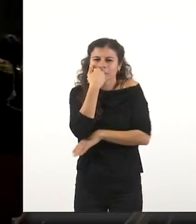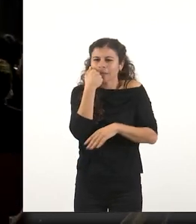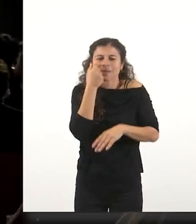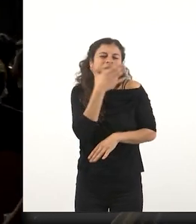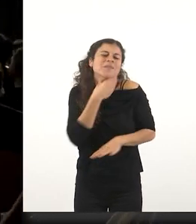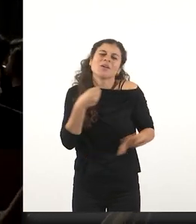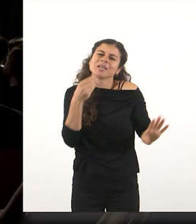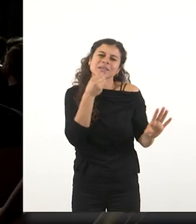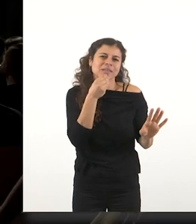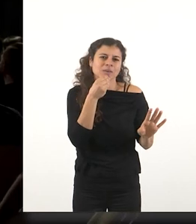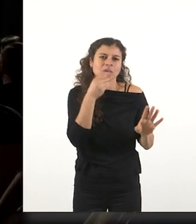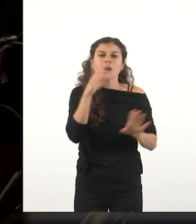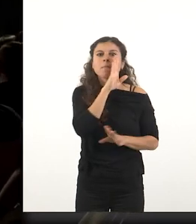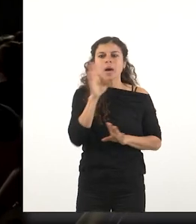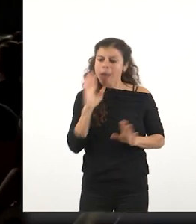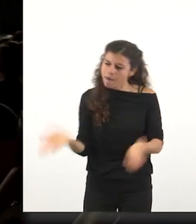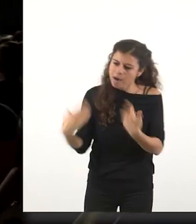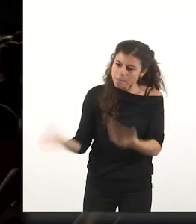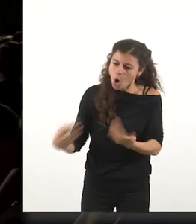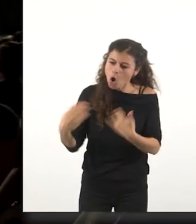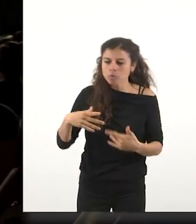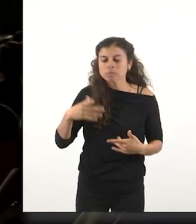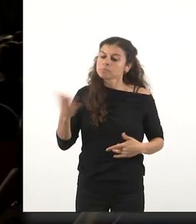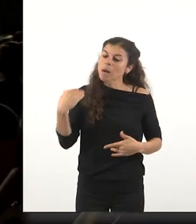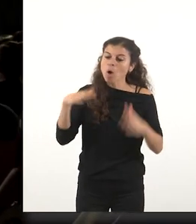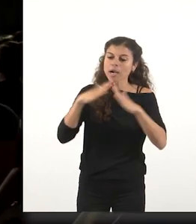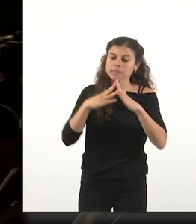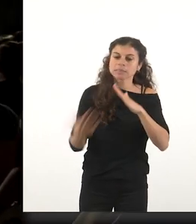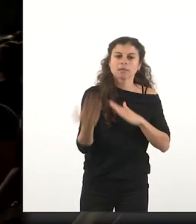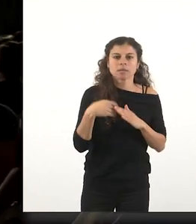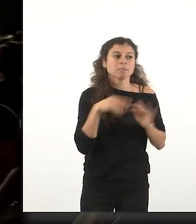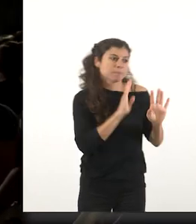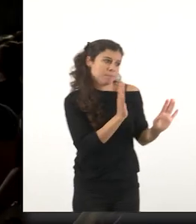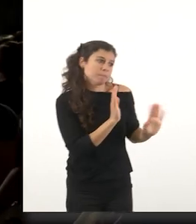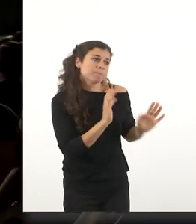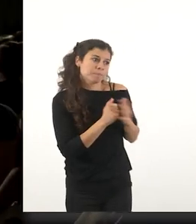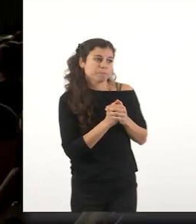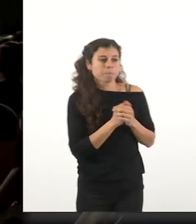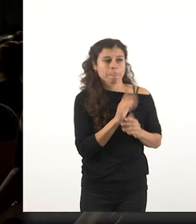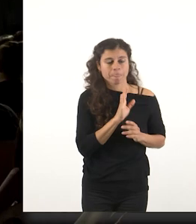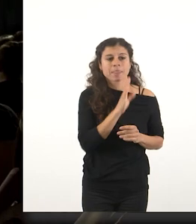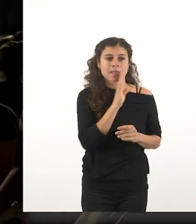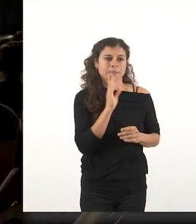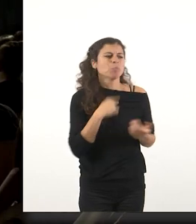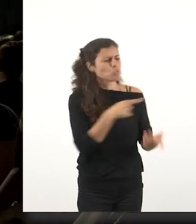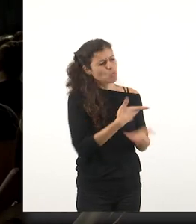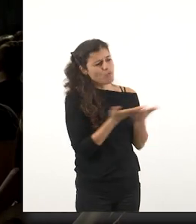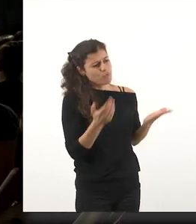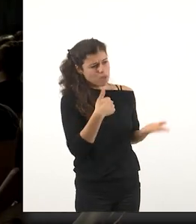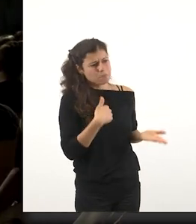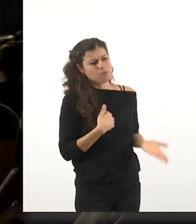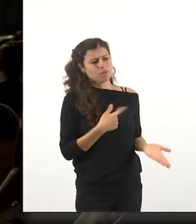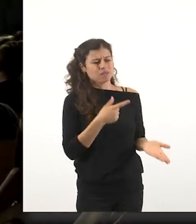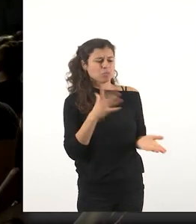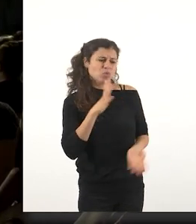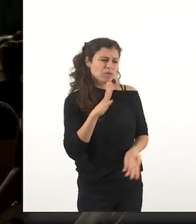niña, pega para adentro, o sea, que ya está bien con la vida. Antonio, me tengo que ir, ¿vale? Madre, me va a regañar, nene. Aprende a confiar en mí, te lo pido, por favor.